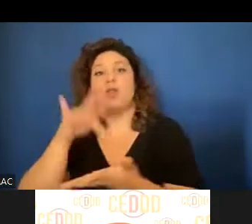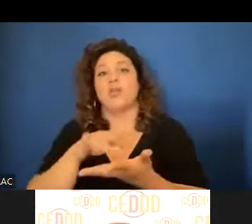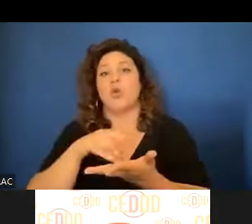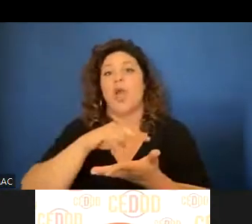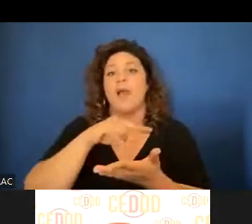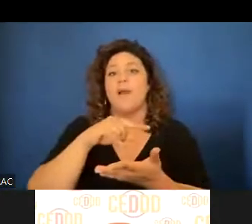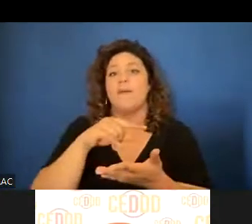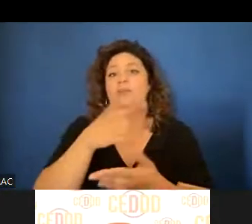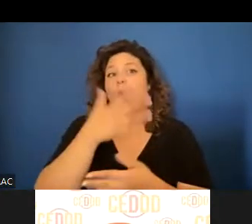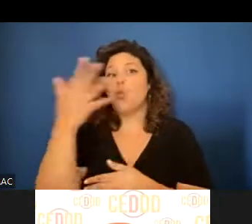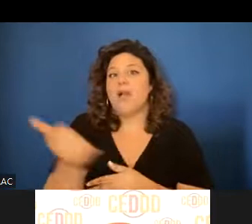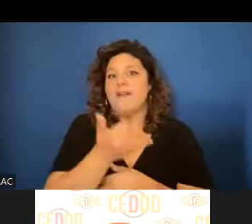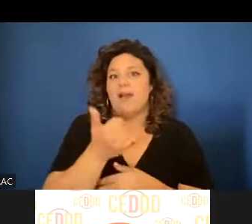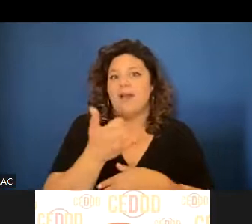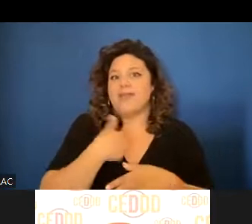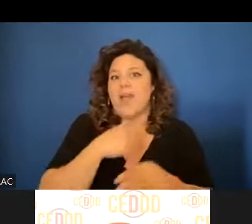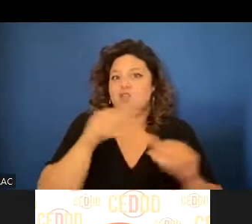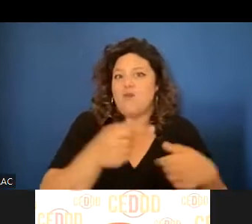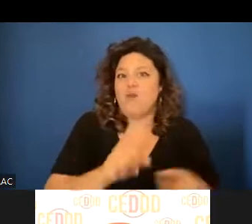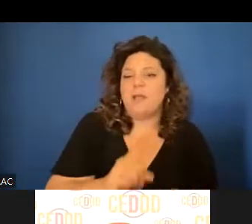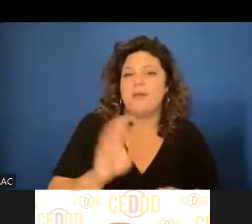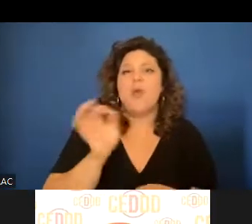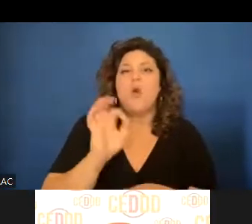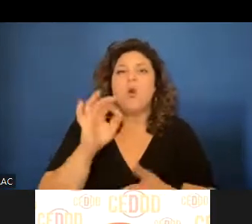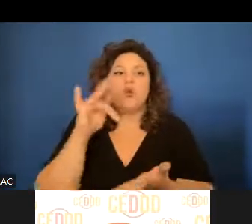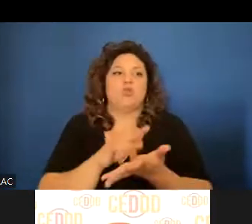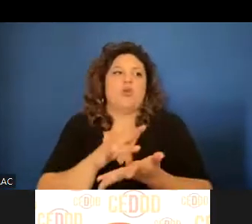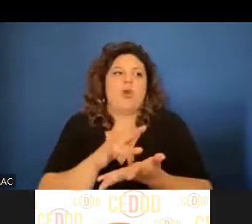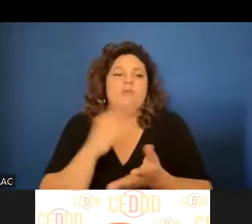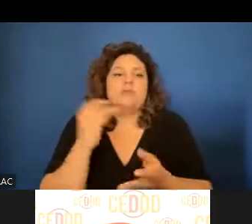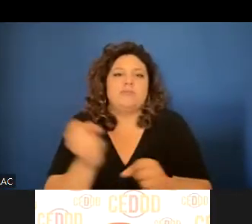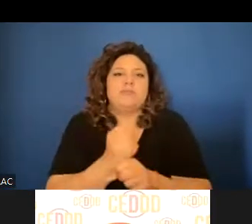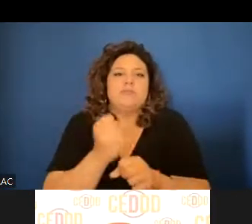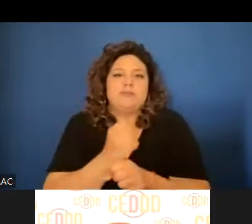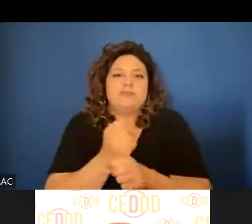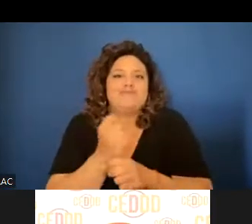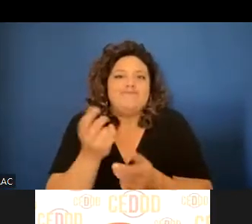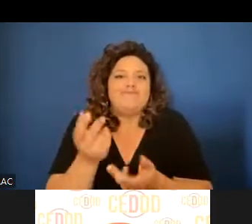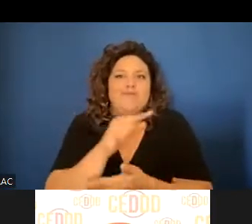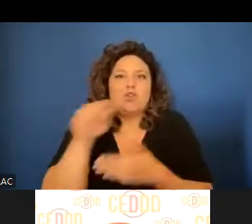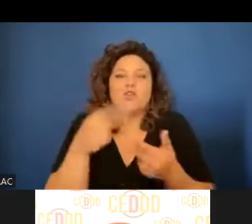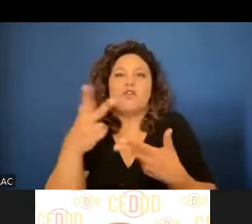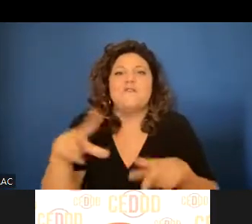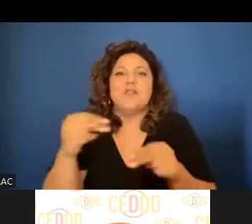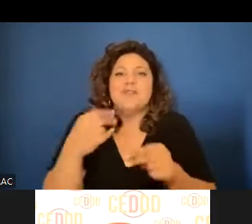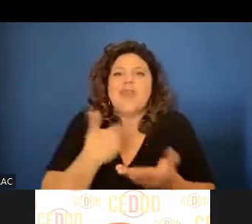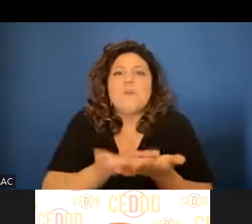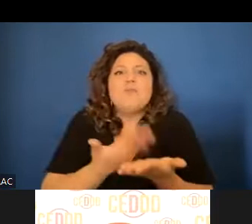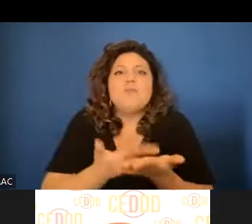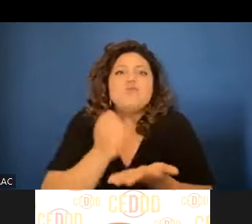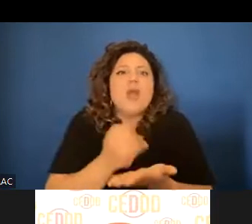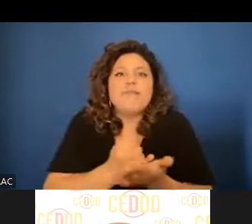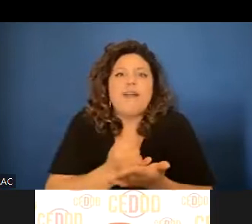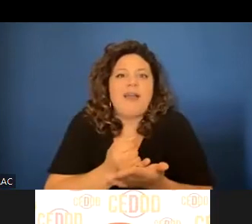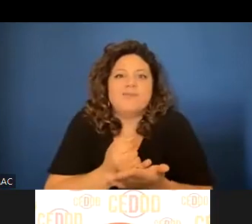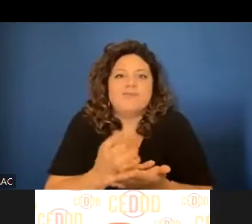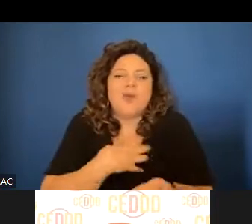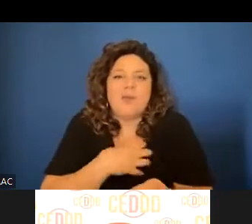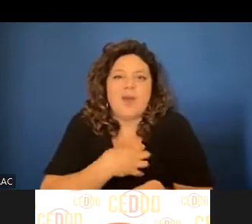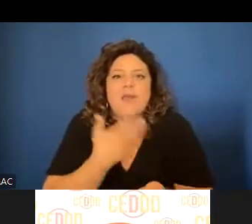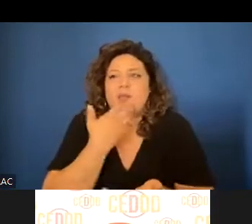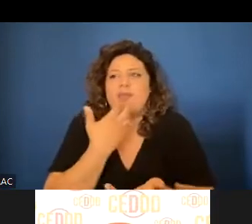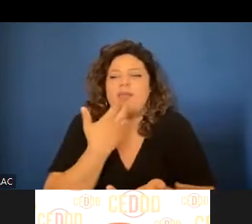estos nuevos, digamos, supuestos de discriminación regulados en esta ley. Pero para las empresas, ¿supone alguna